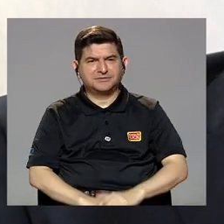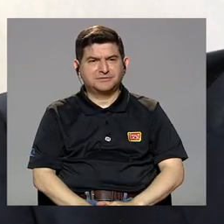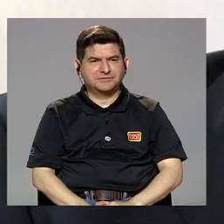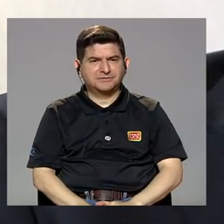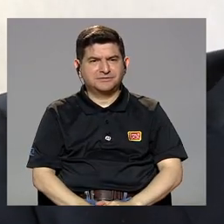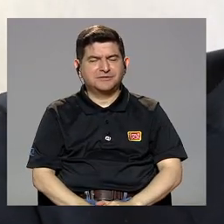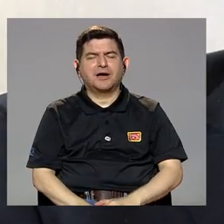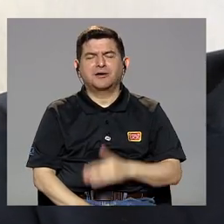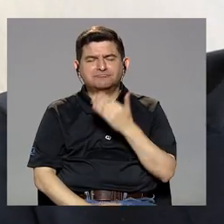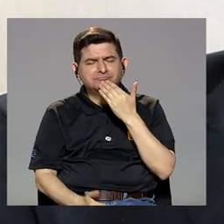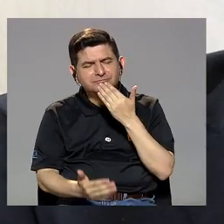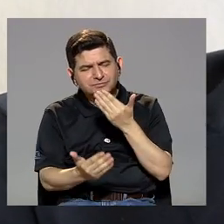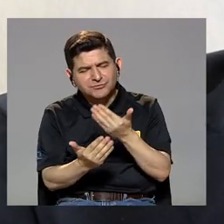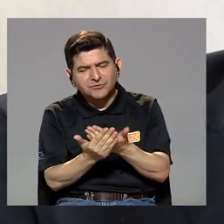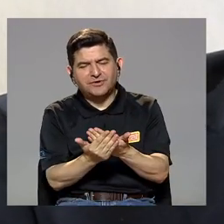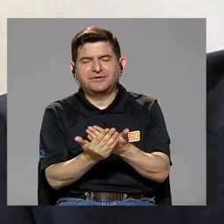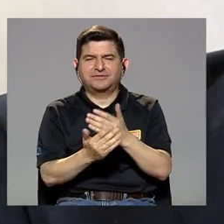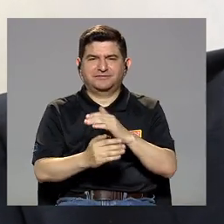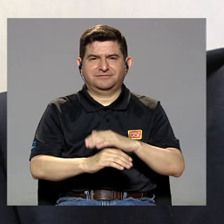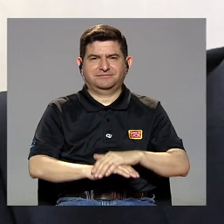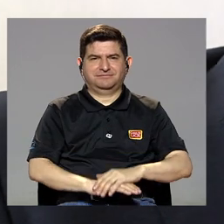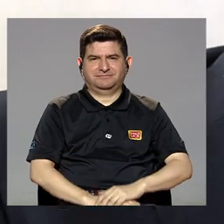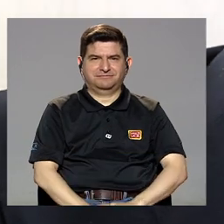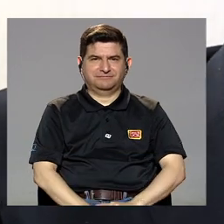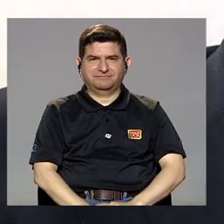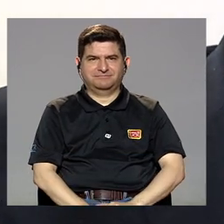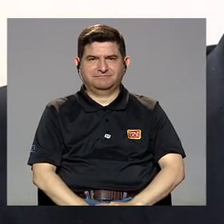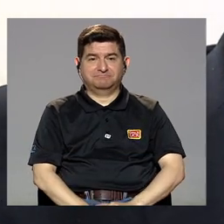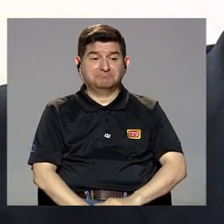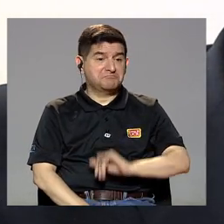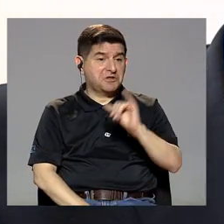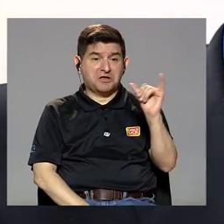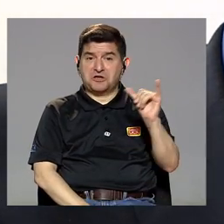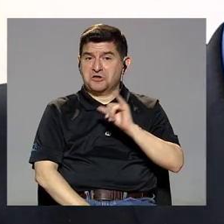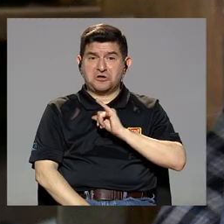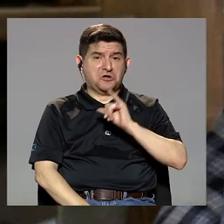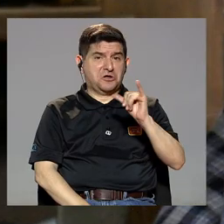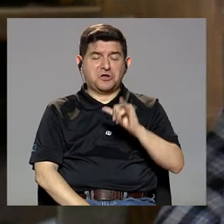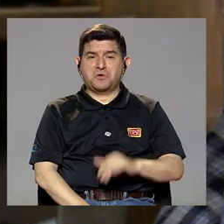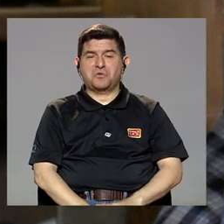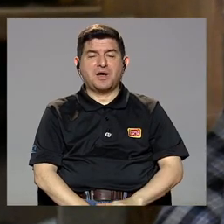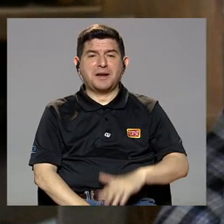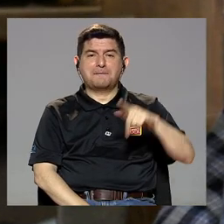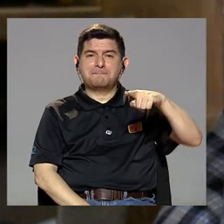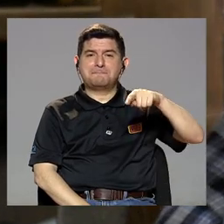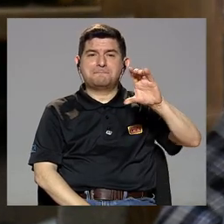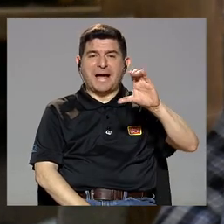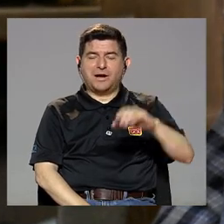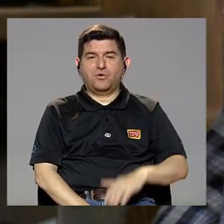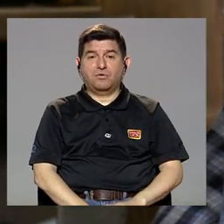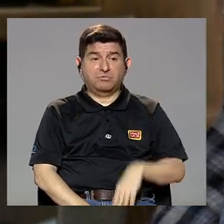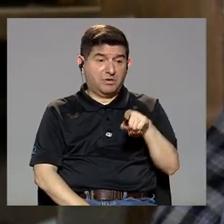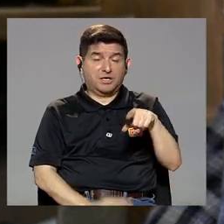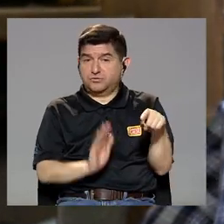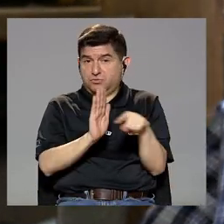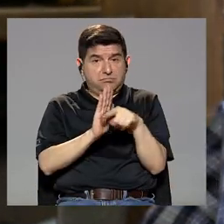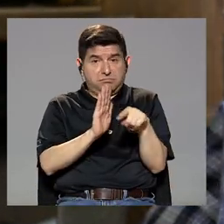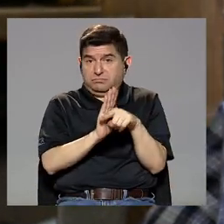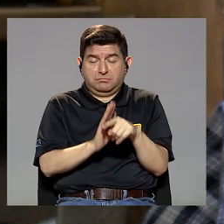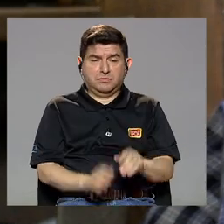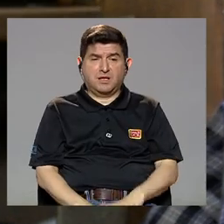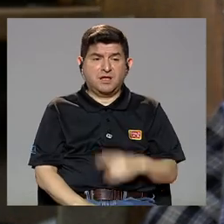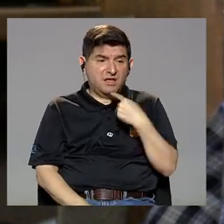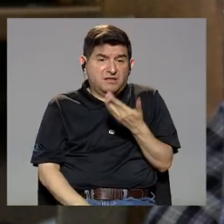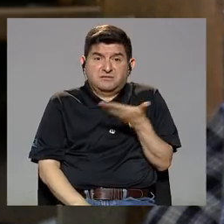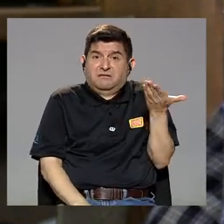muy amable lo mismo que quedó para que no se les puede negar y que les digo